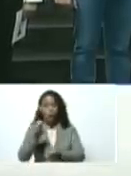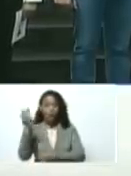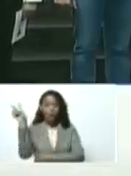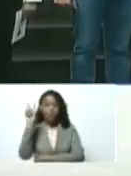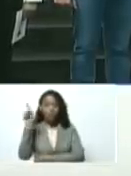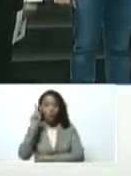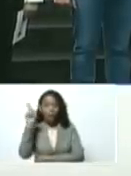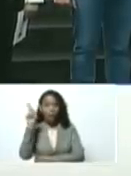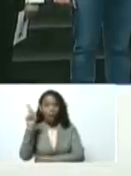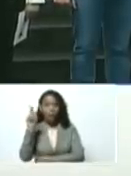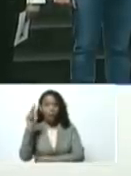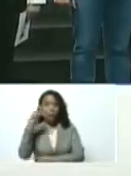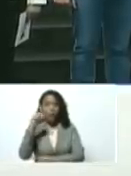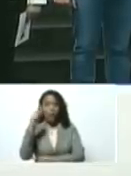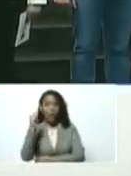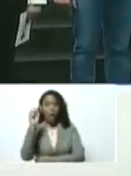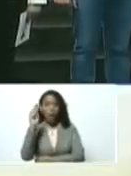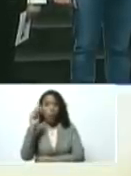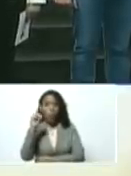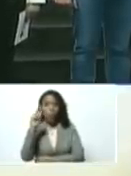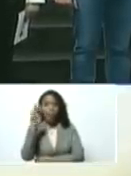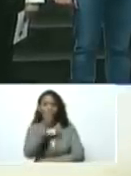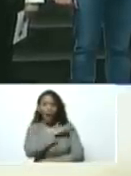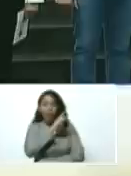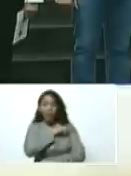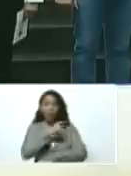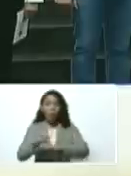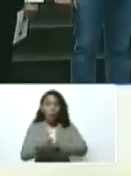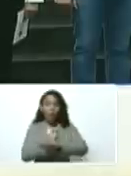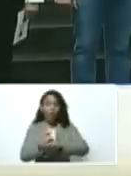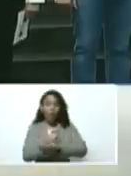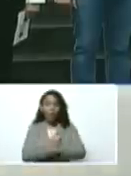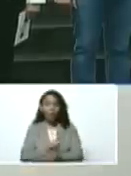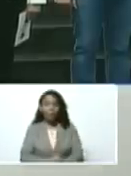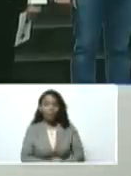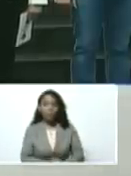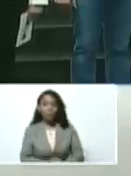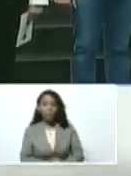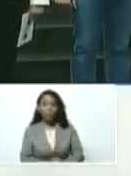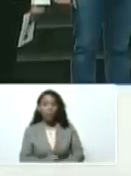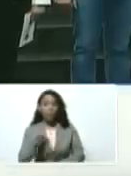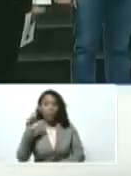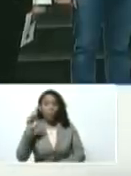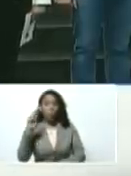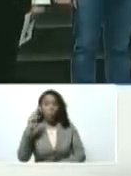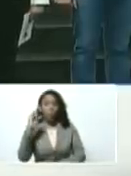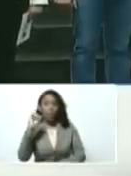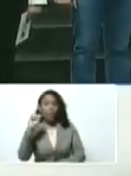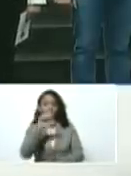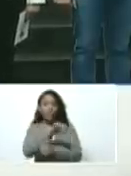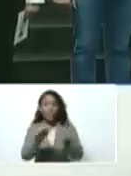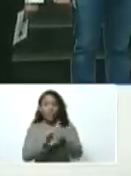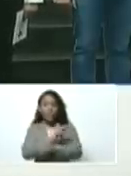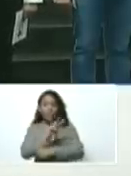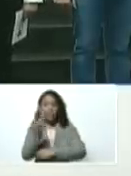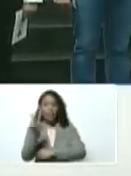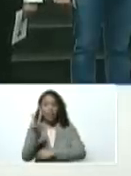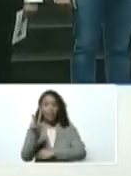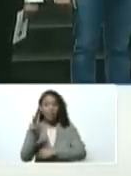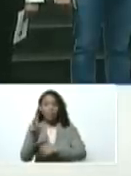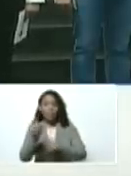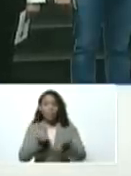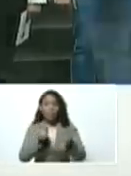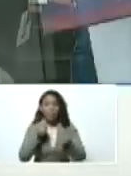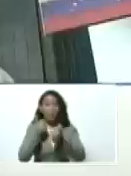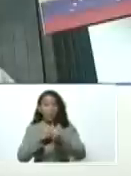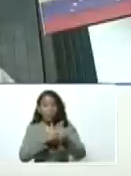ya Naum Fernández, jefe de gobierno, Luis Villegas, viceministro de Seguimiento y Control de